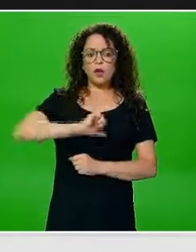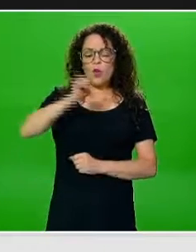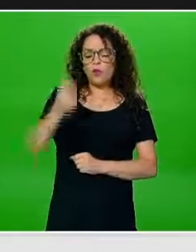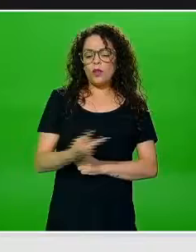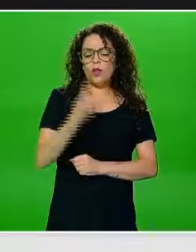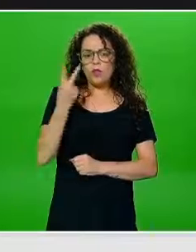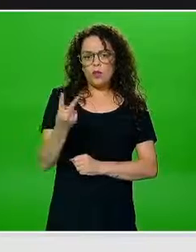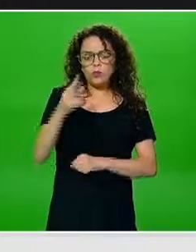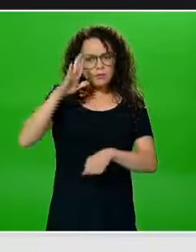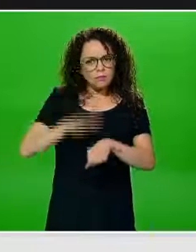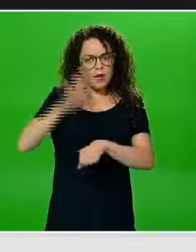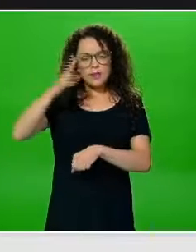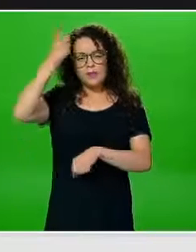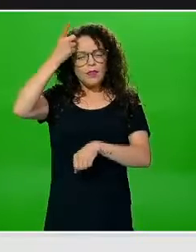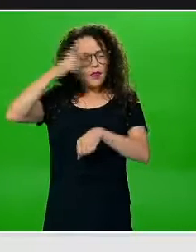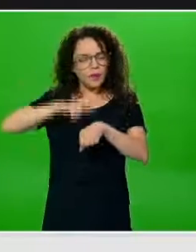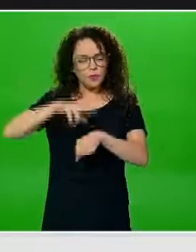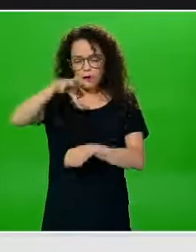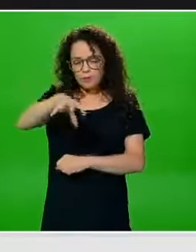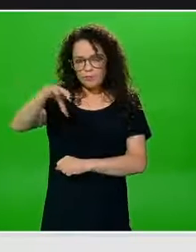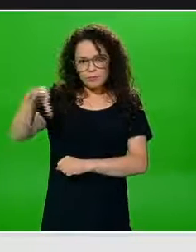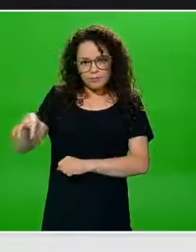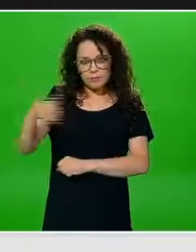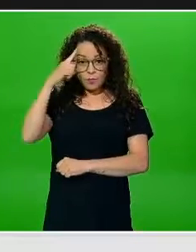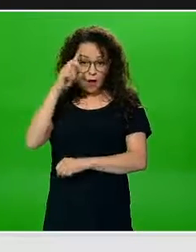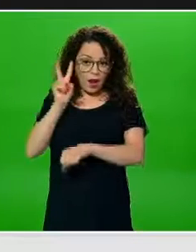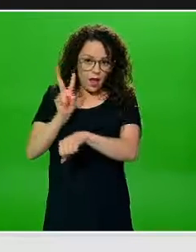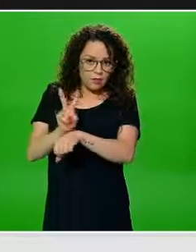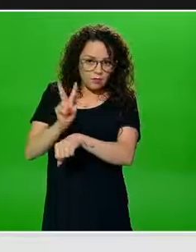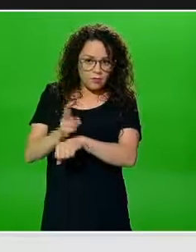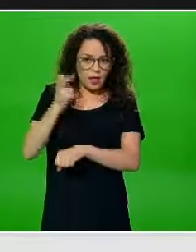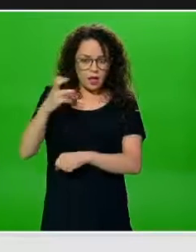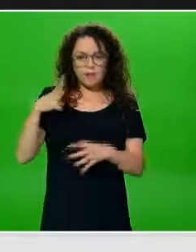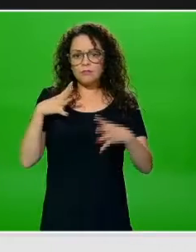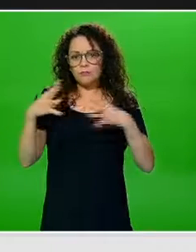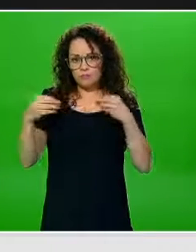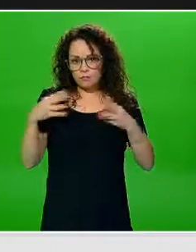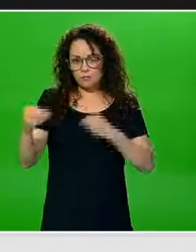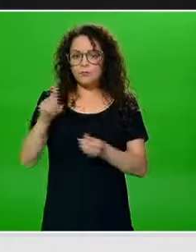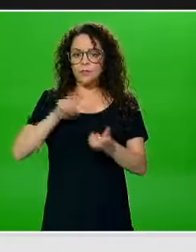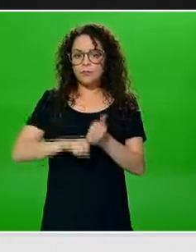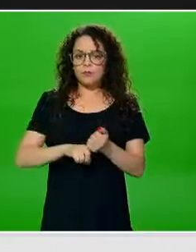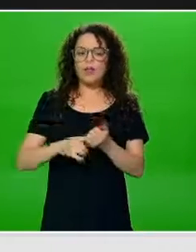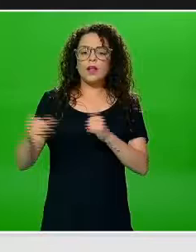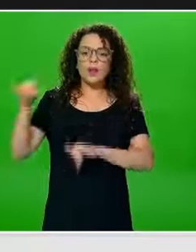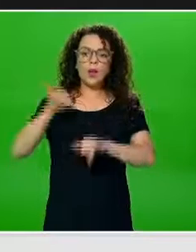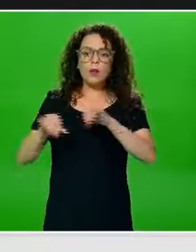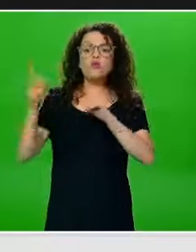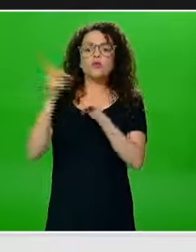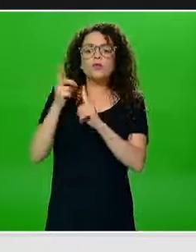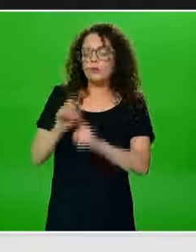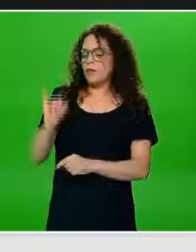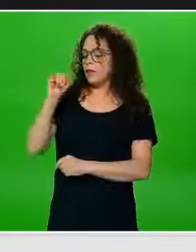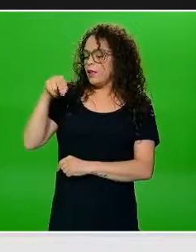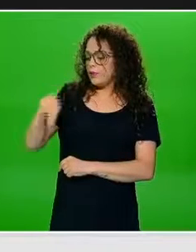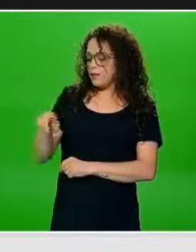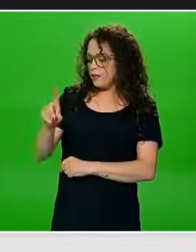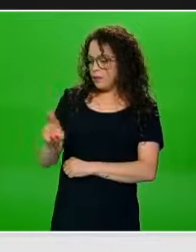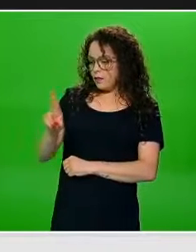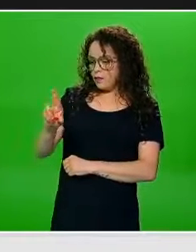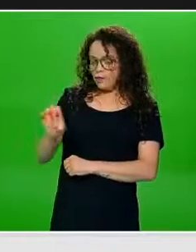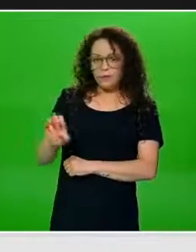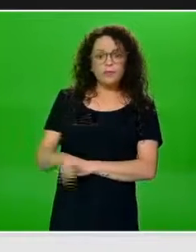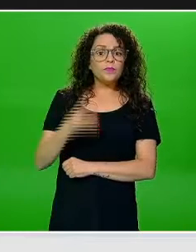2 direcciones de la vigilancia epidemiológica por laboratorio en el INDRE, ¿no? Entonces, dentro de las